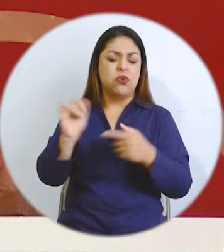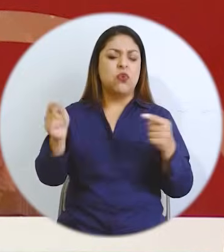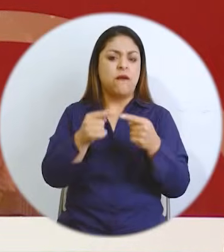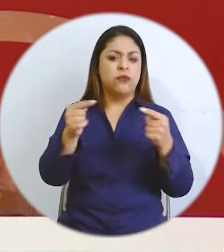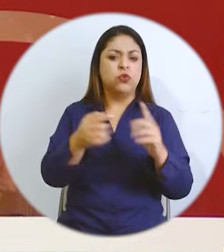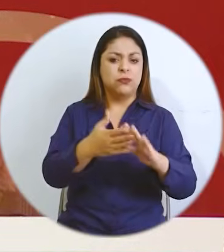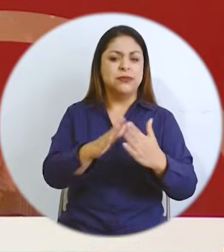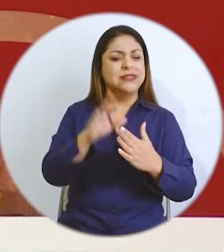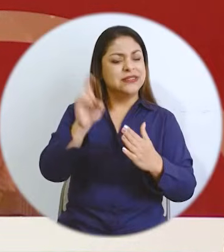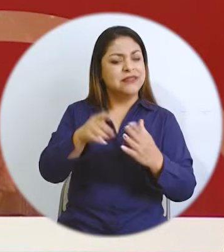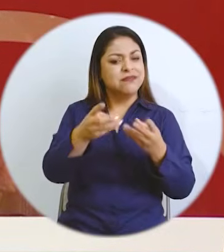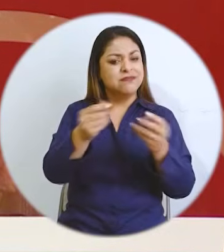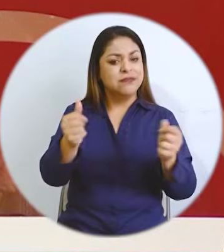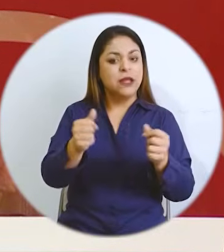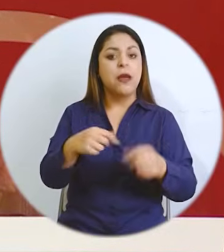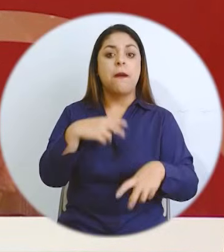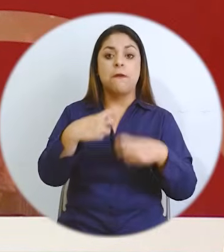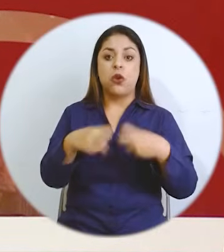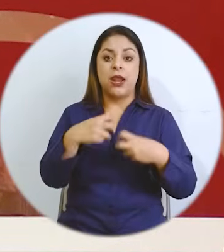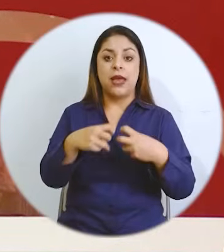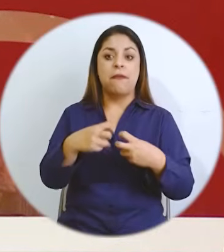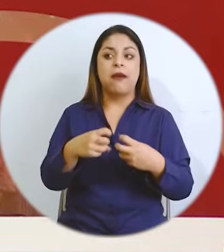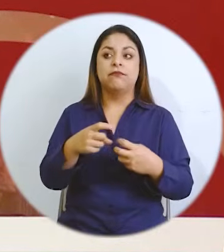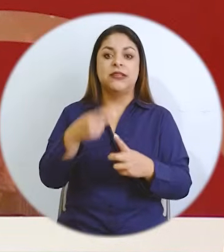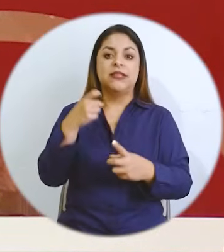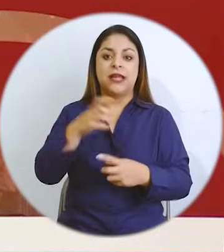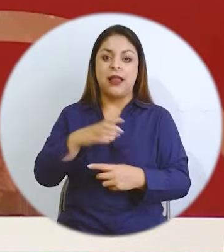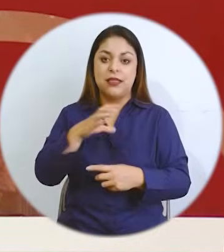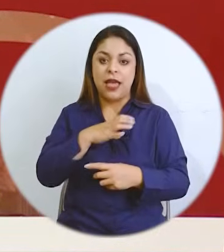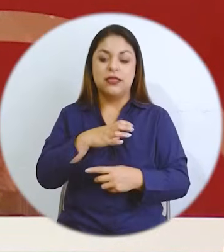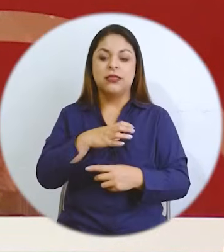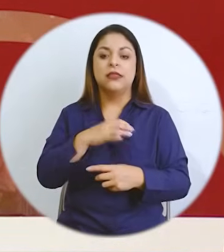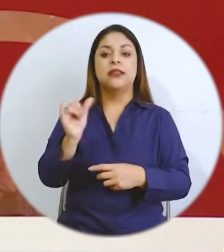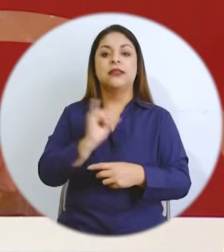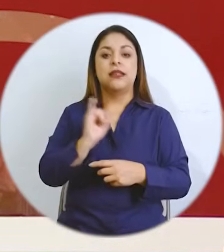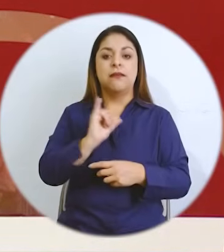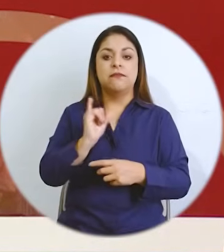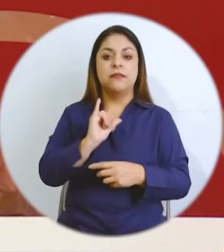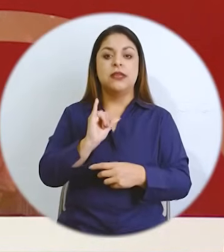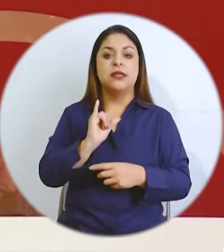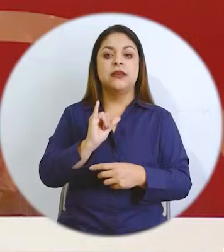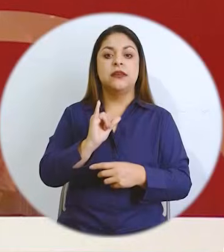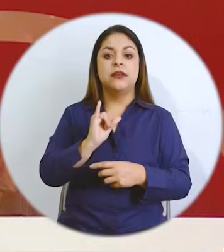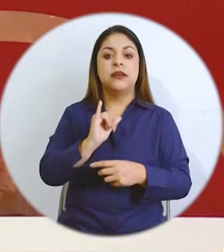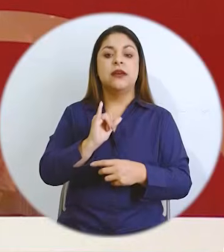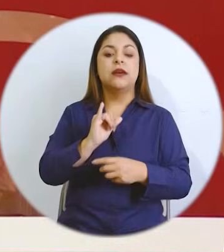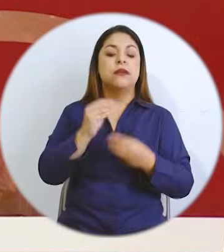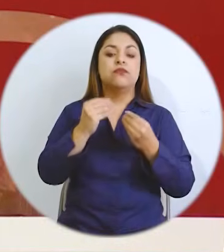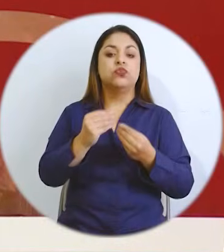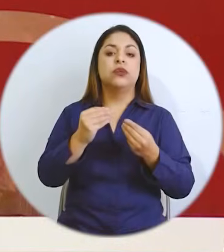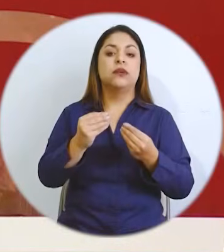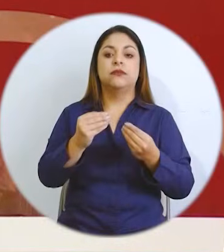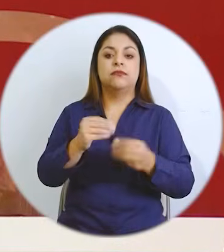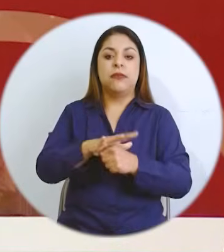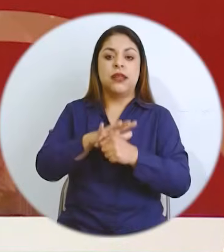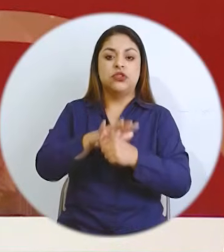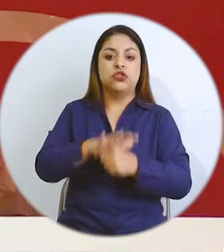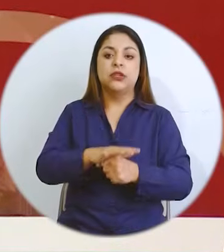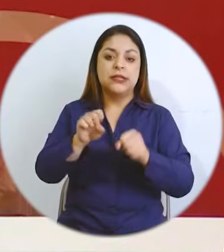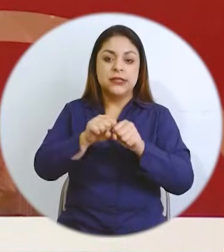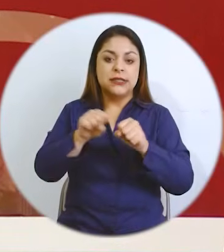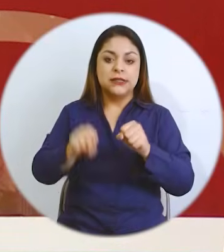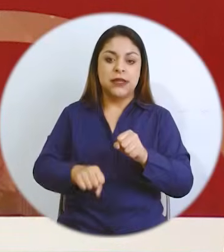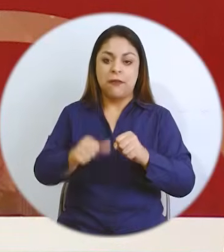situaciones, conflictos comunitarios que también tienen que abordarse. Entonces, la problemática va con respecto a la calidad, pero también con respecto a estrés hídrico, que